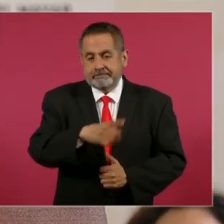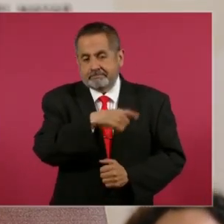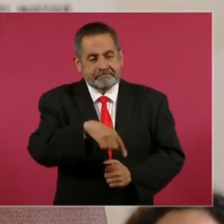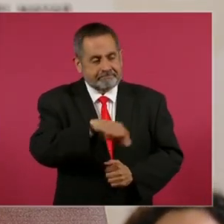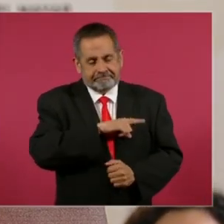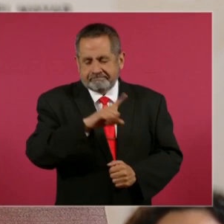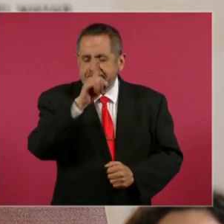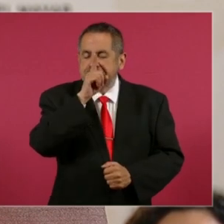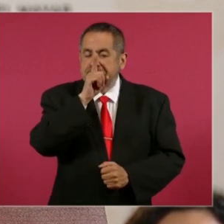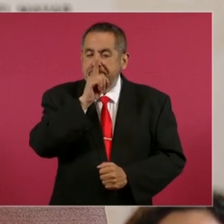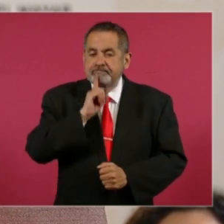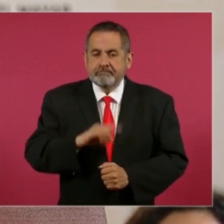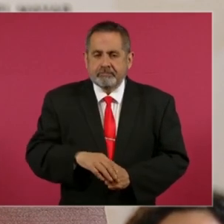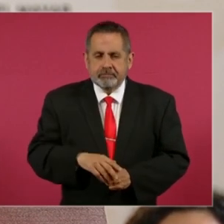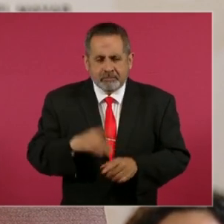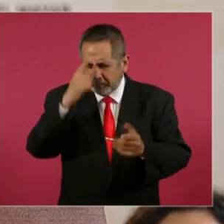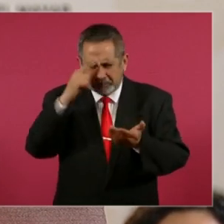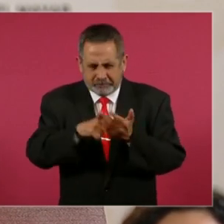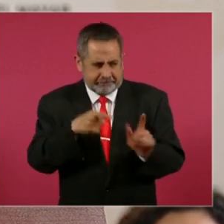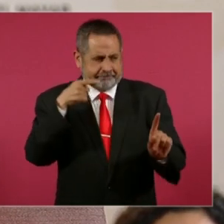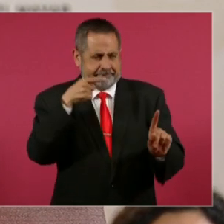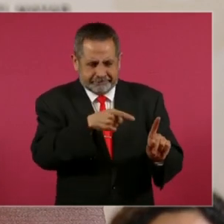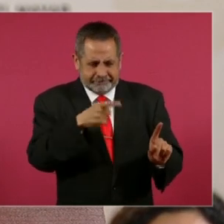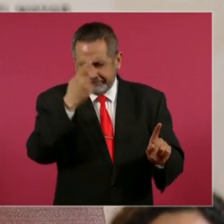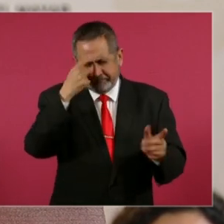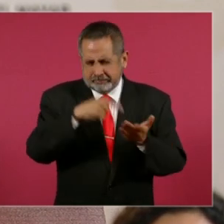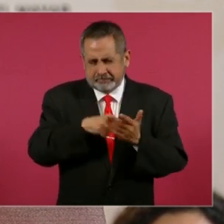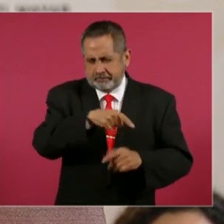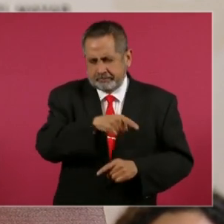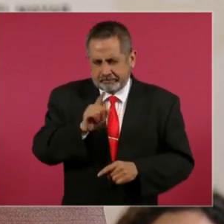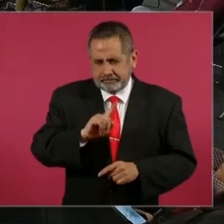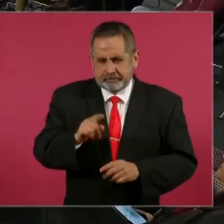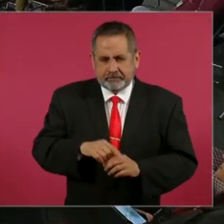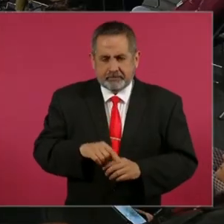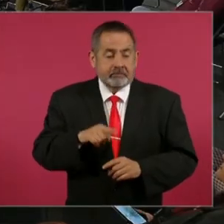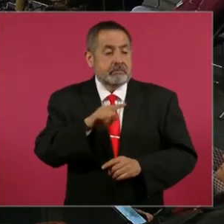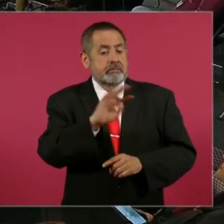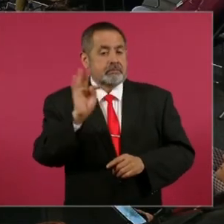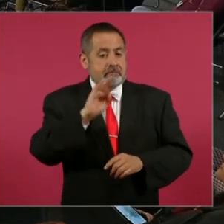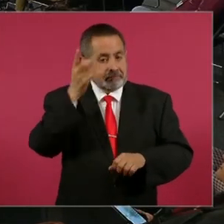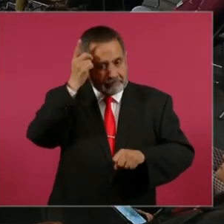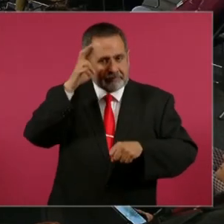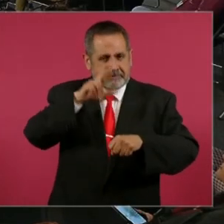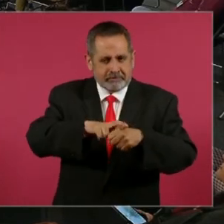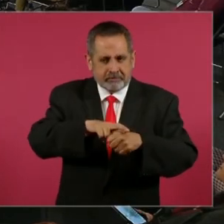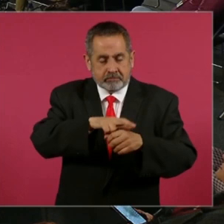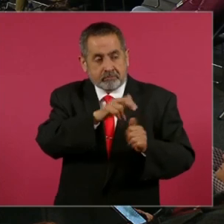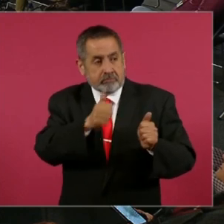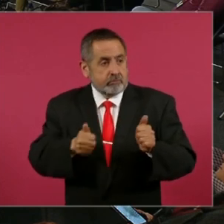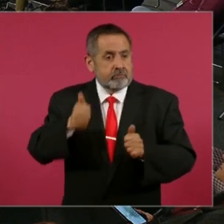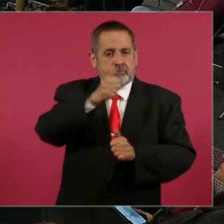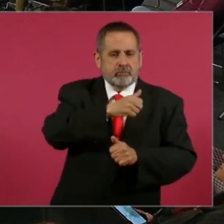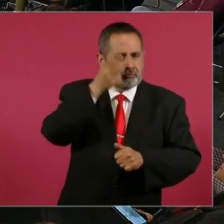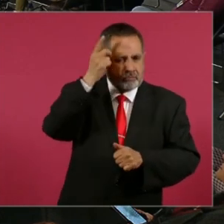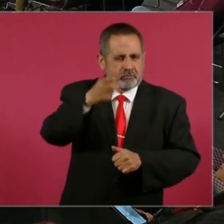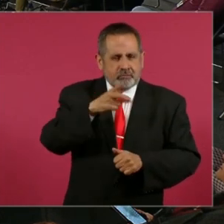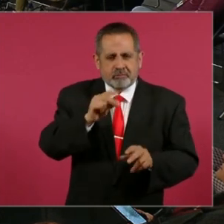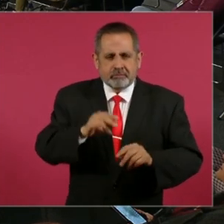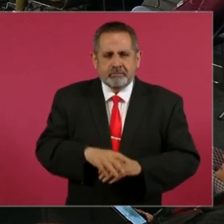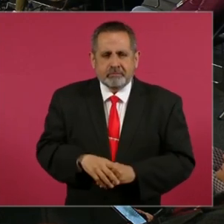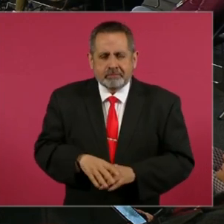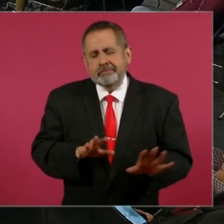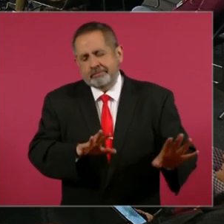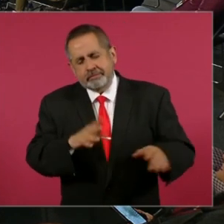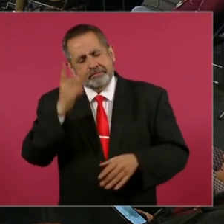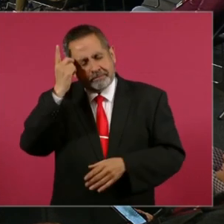mienten. No creo que sea él, ¿eh? Será el director, no el dueño. Ah, sí. Sí, no,